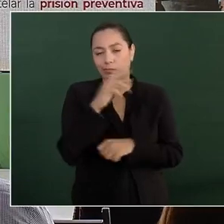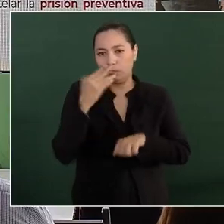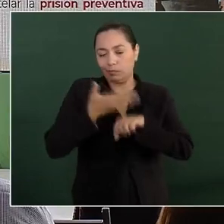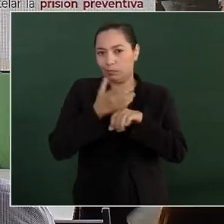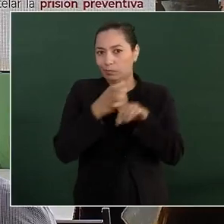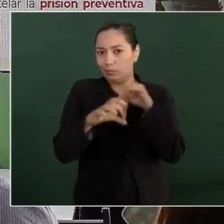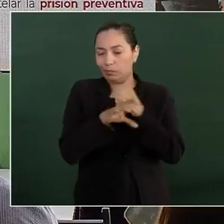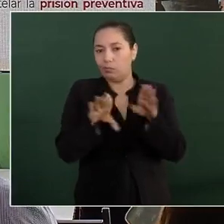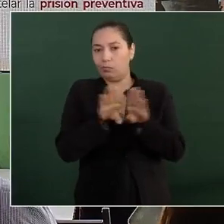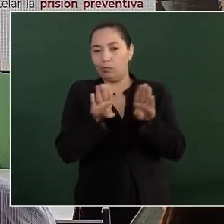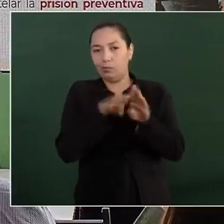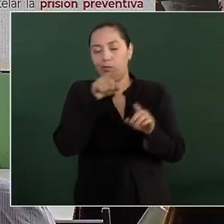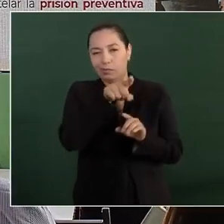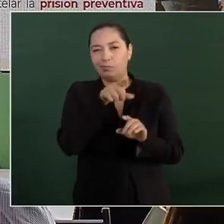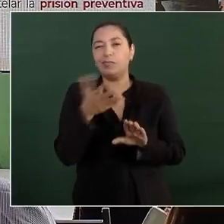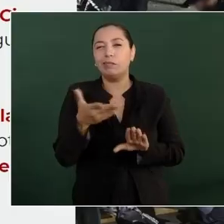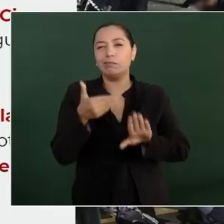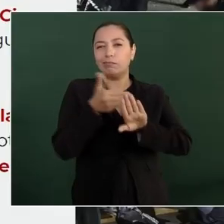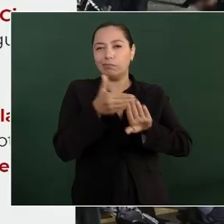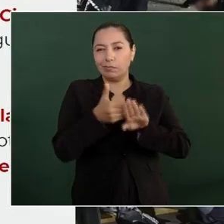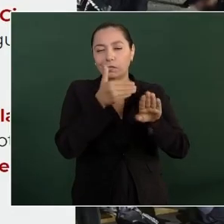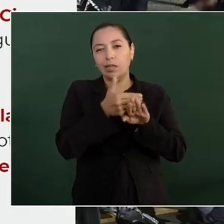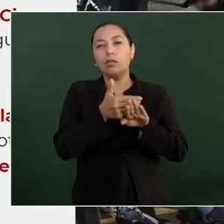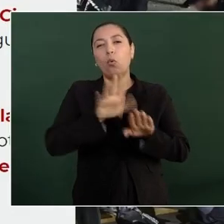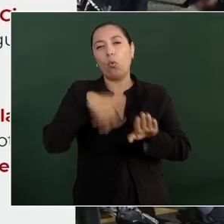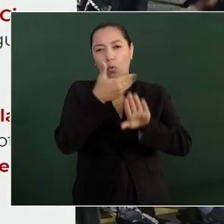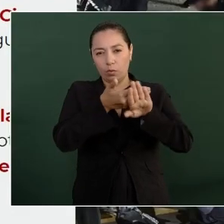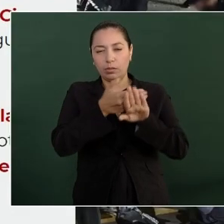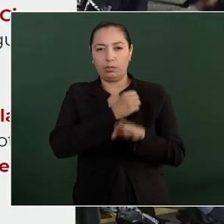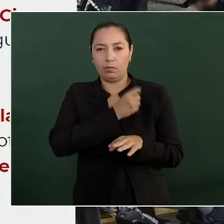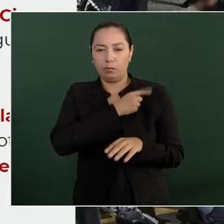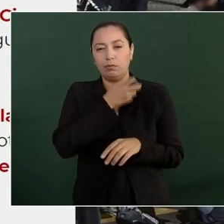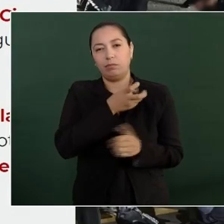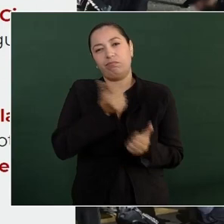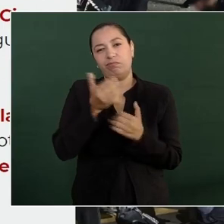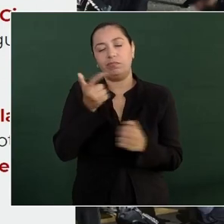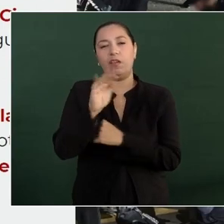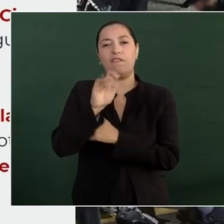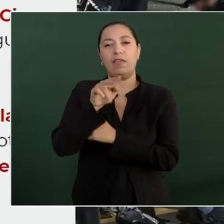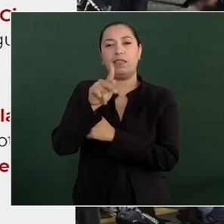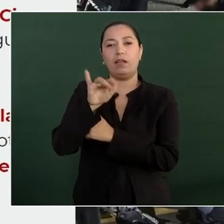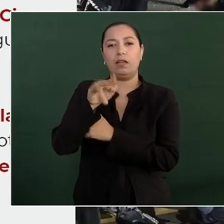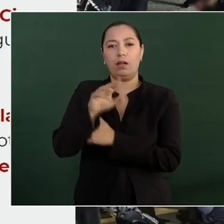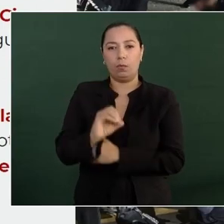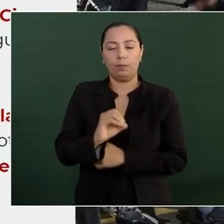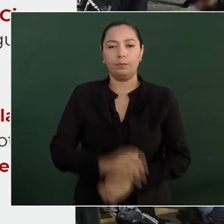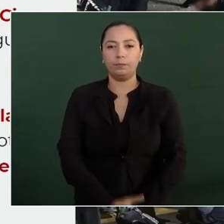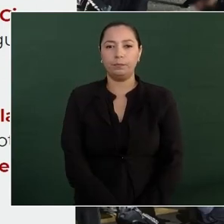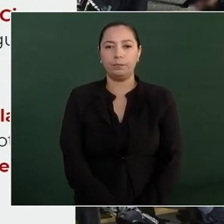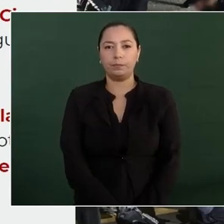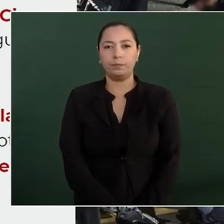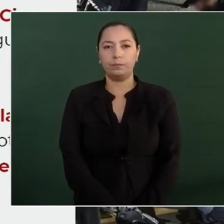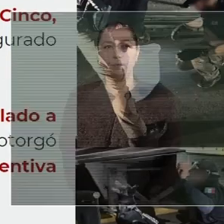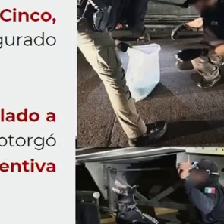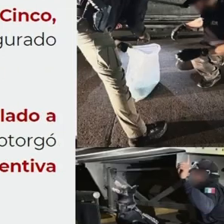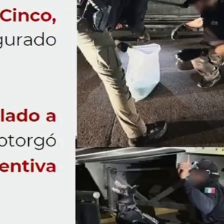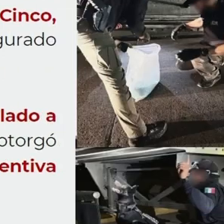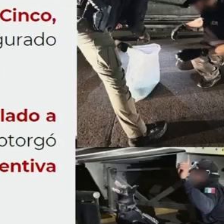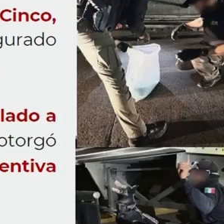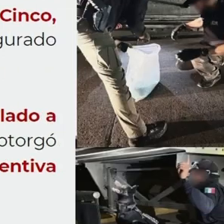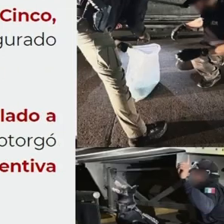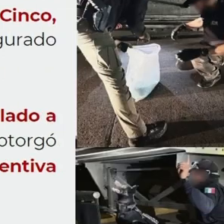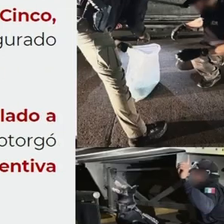por el delito contra la salud en la modalidad de transporte de fentanilo, tras ser hallado en posesión de